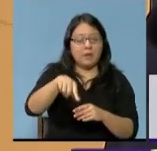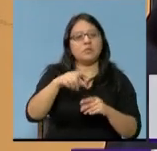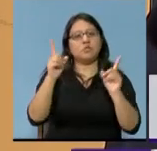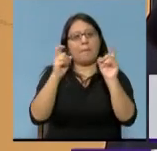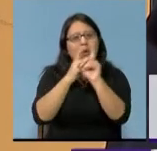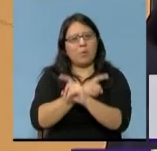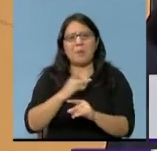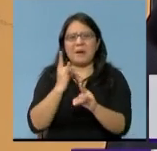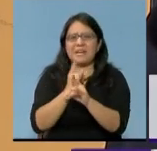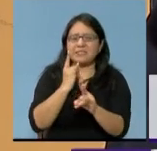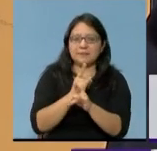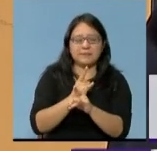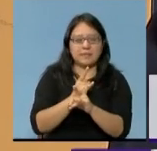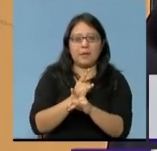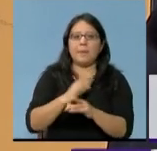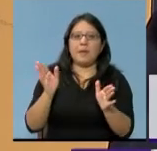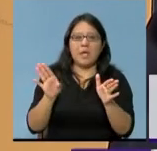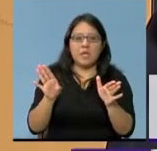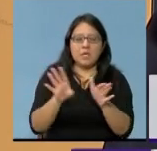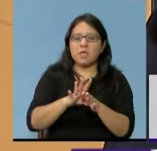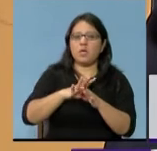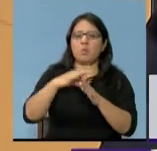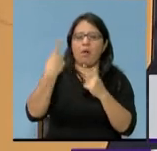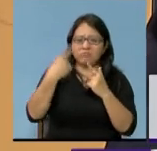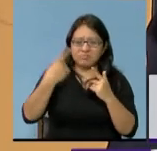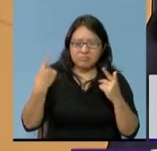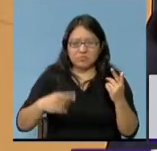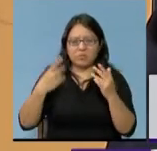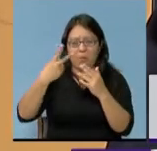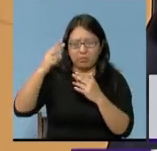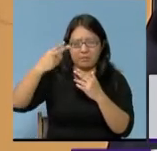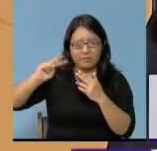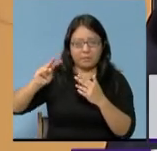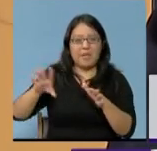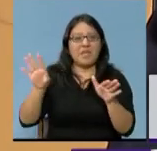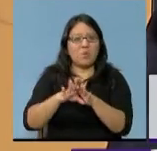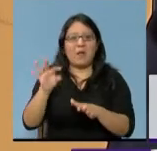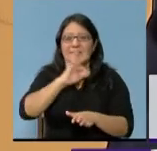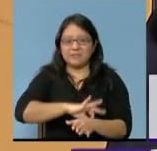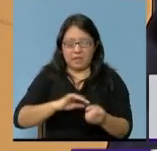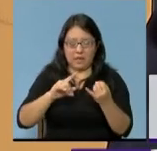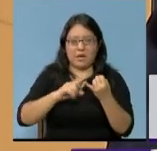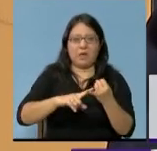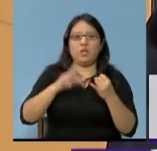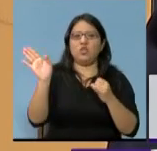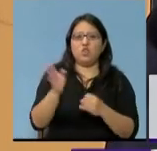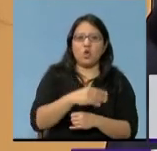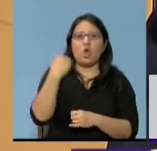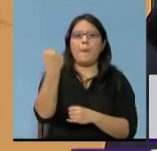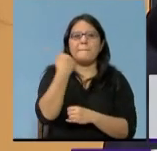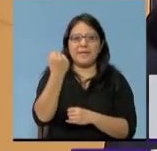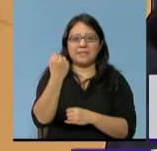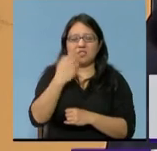porque todo lo que hace a los costos están dolarizados salvo la cuestión salarial y el precio lo tenemos en peso entonces esta